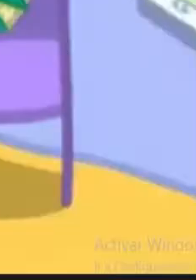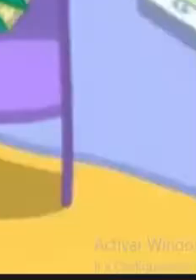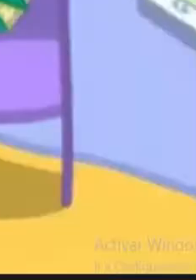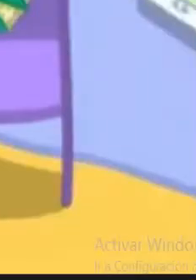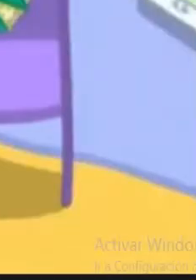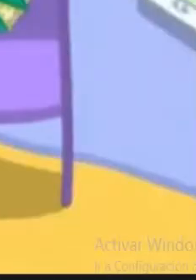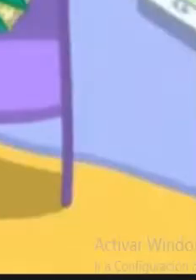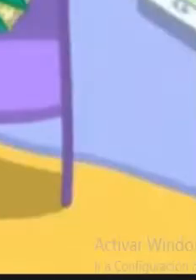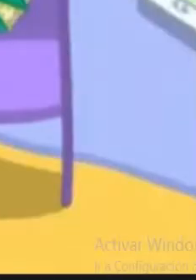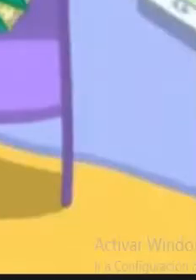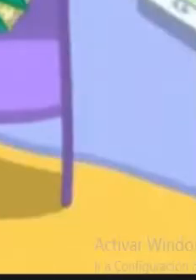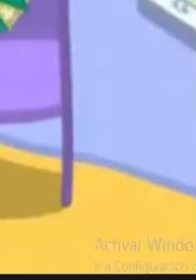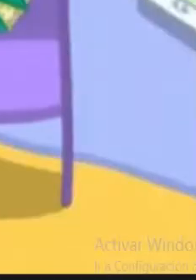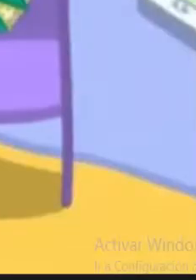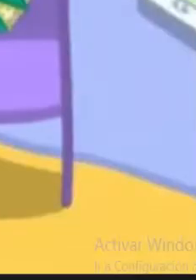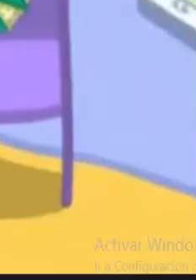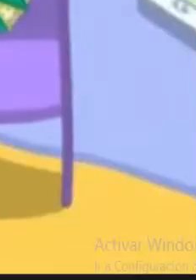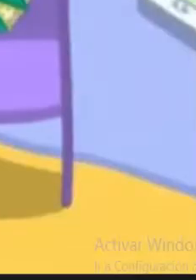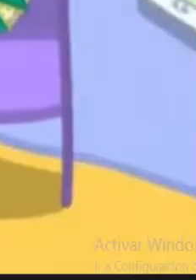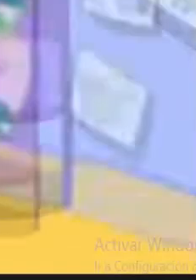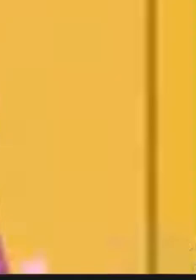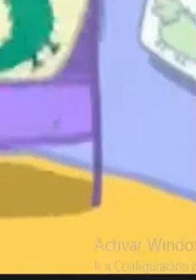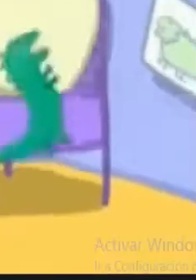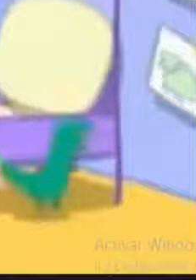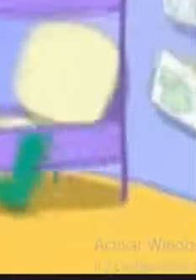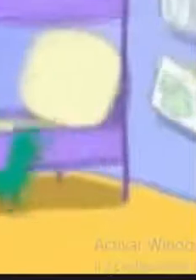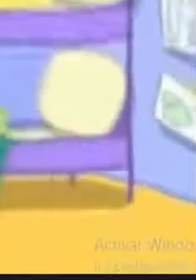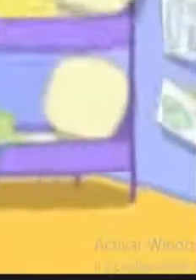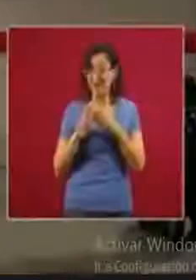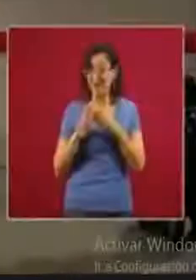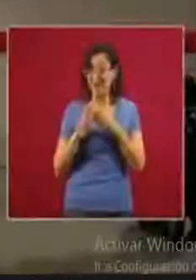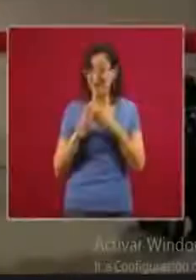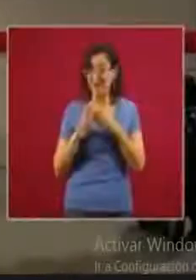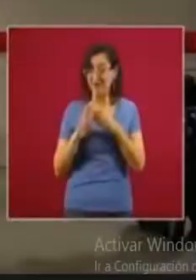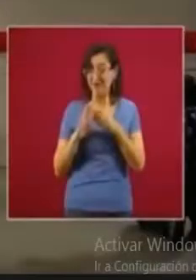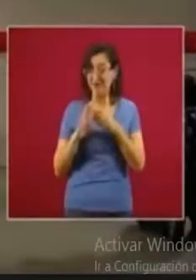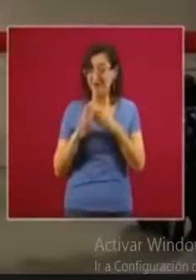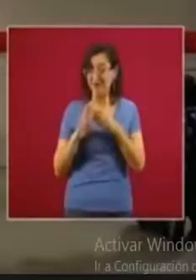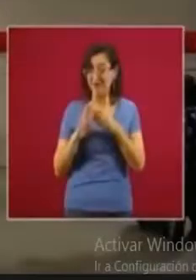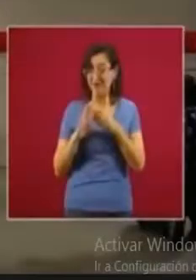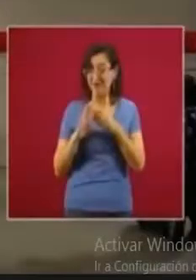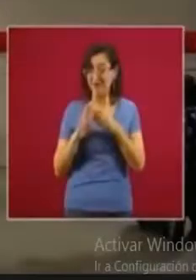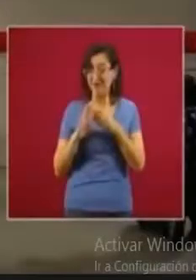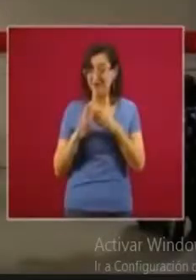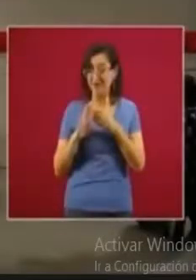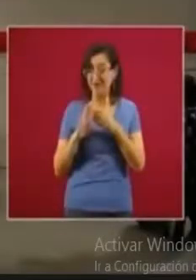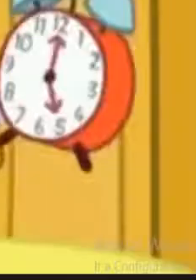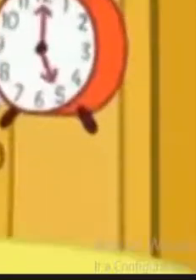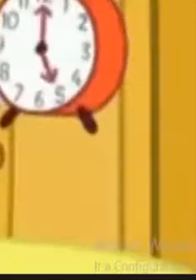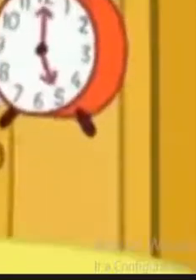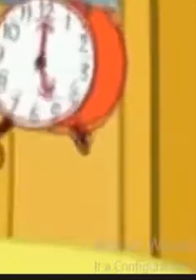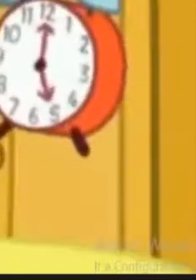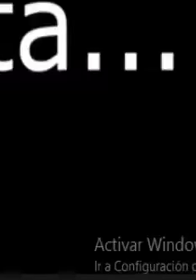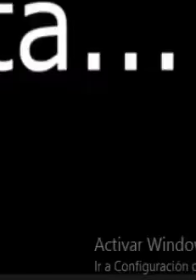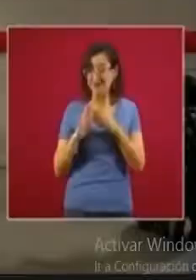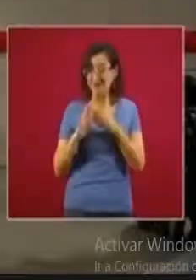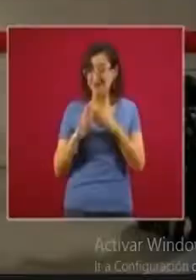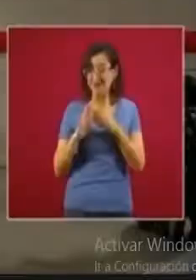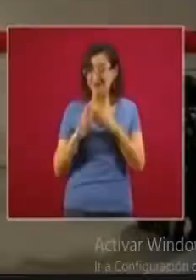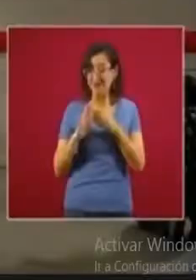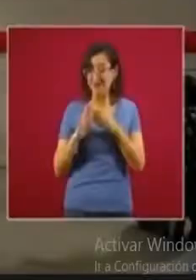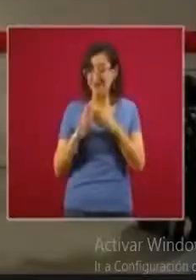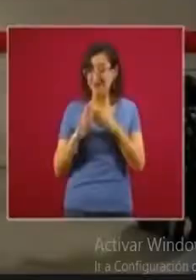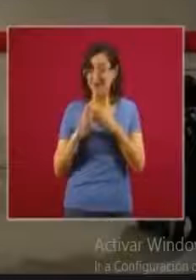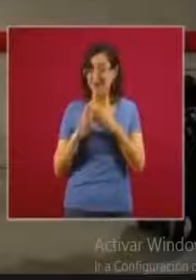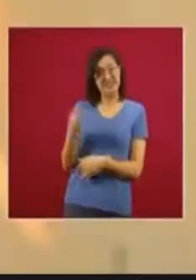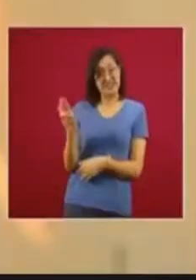Voy a tener una fiesta. Rápido, George. Vamos a culear a mamá y a papá. No. La puta madre. Puedo